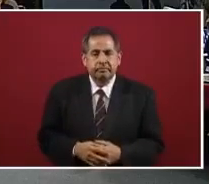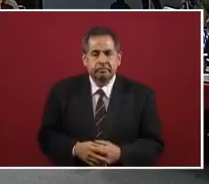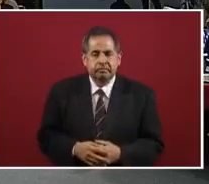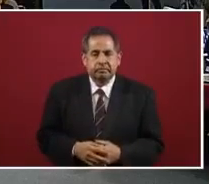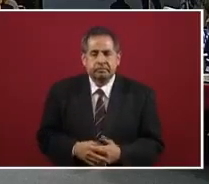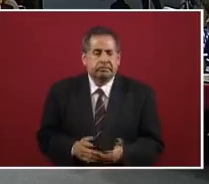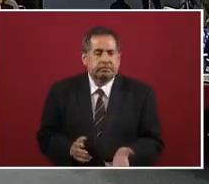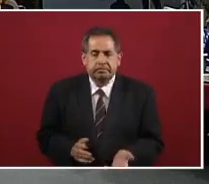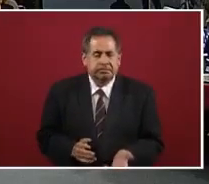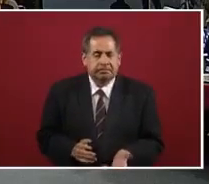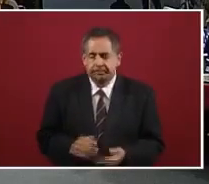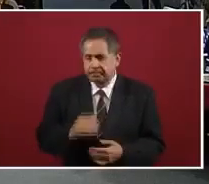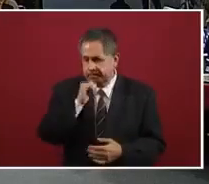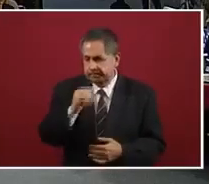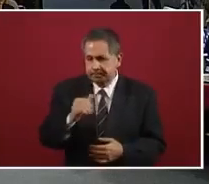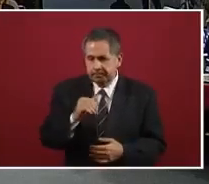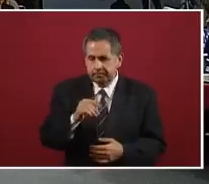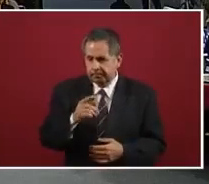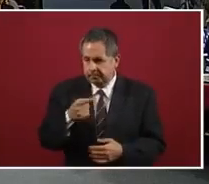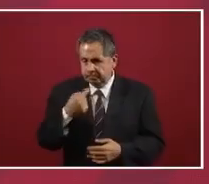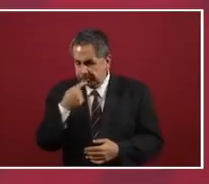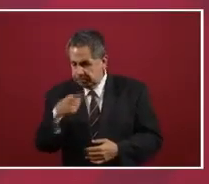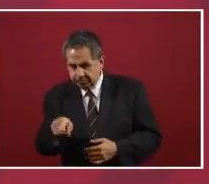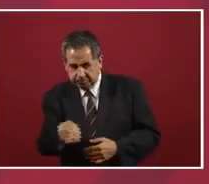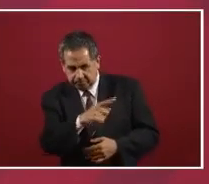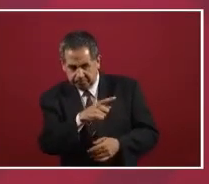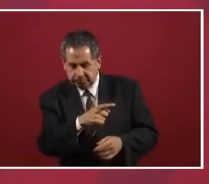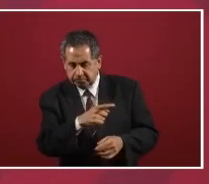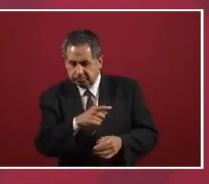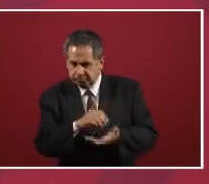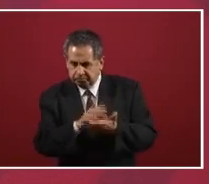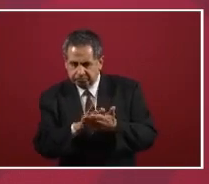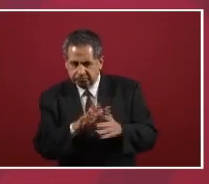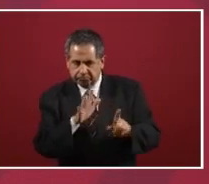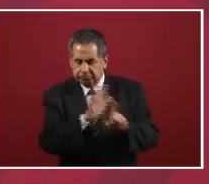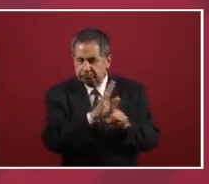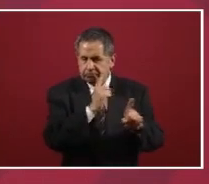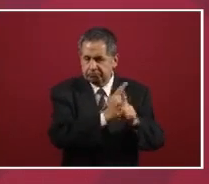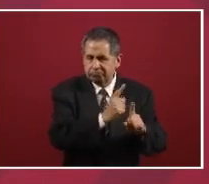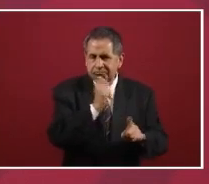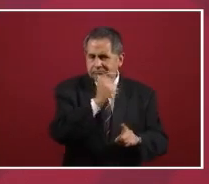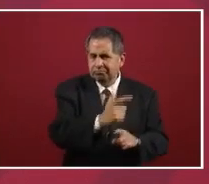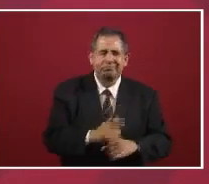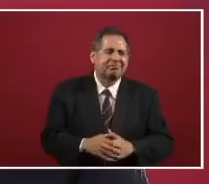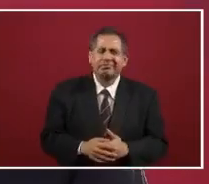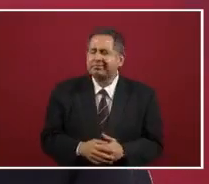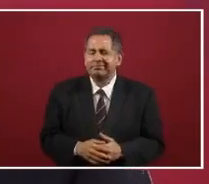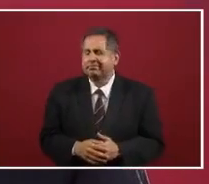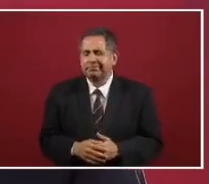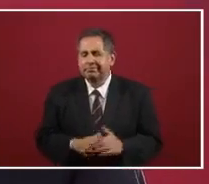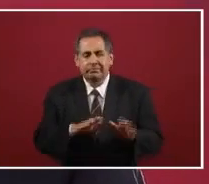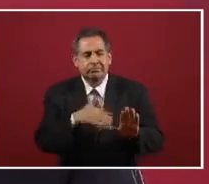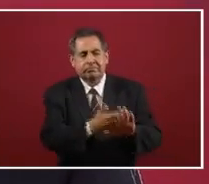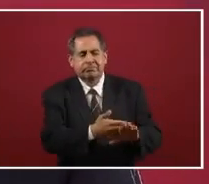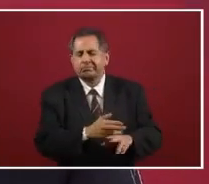nada de consigna para afectar a nadie,